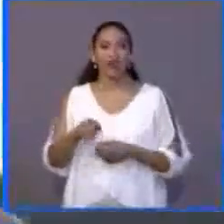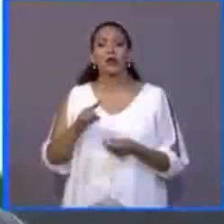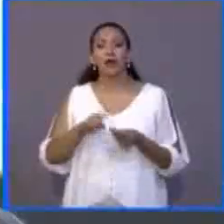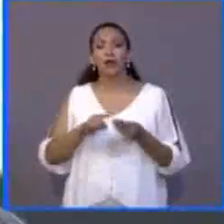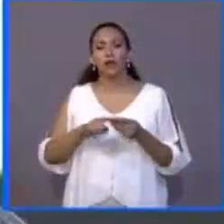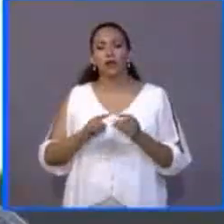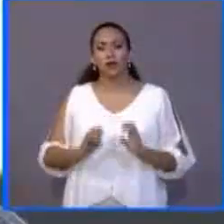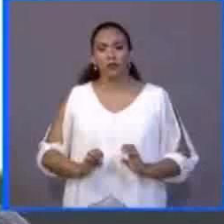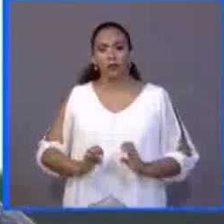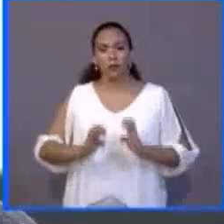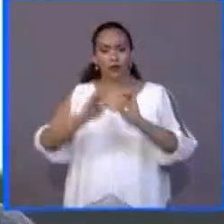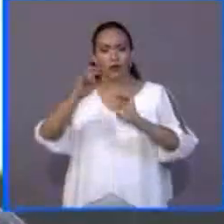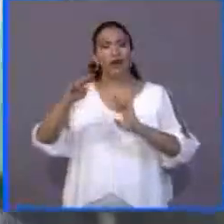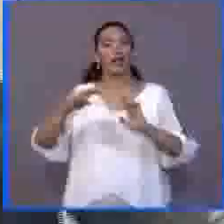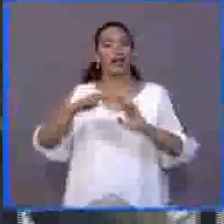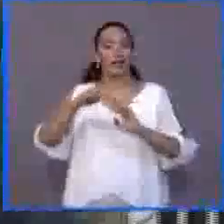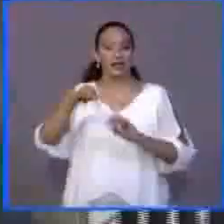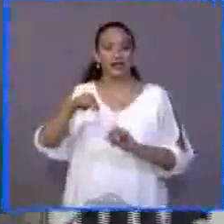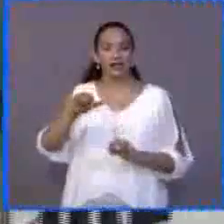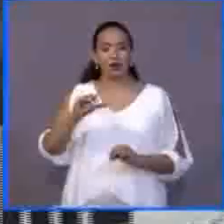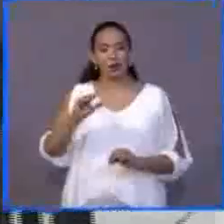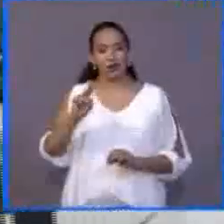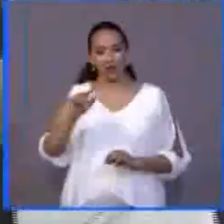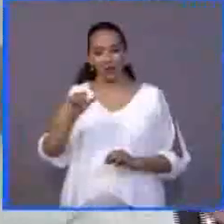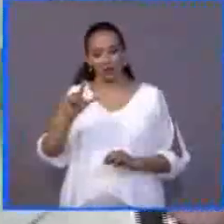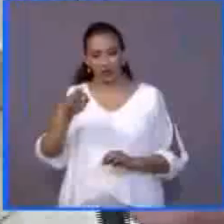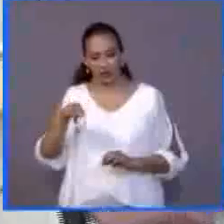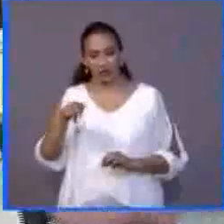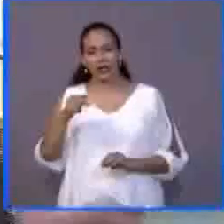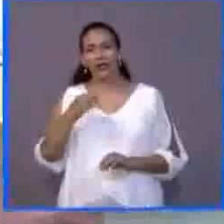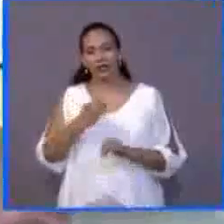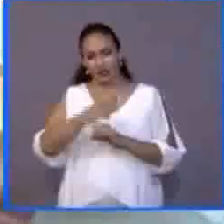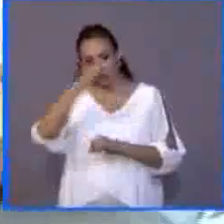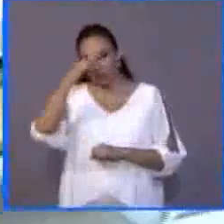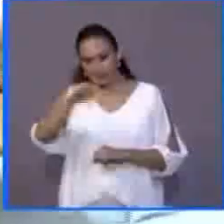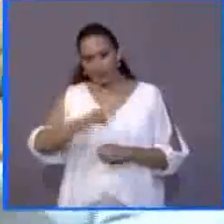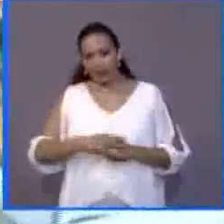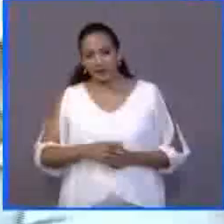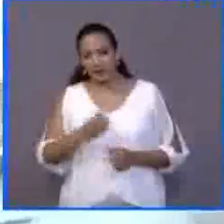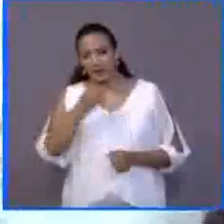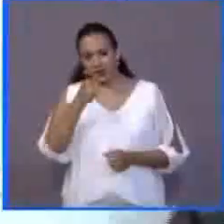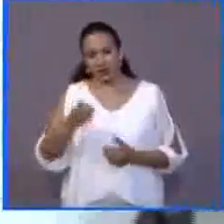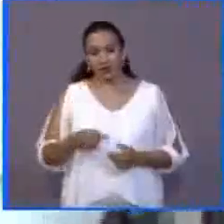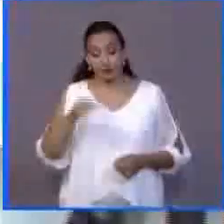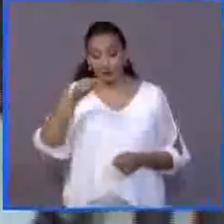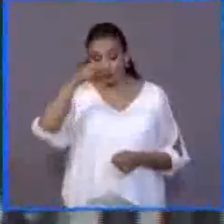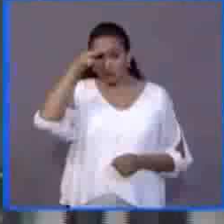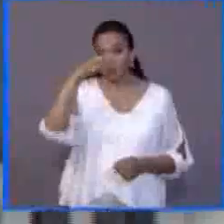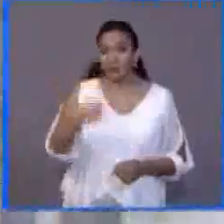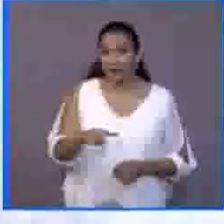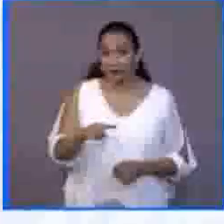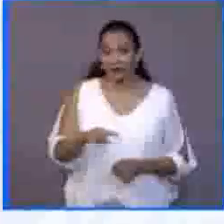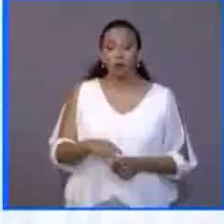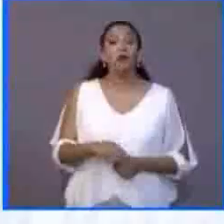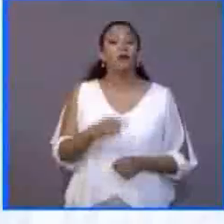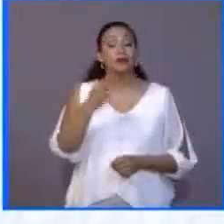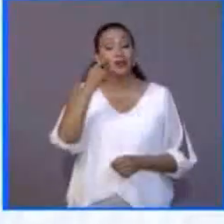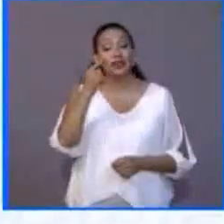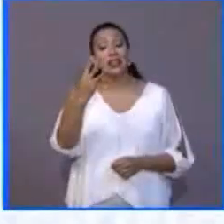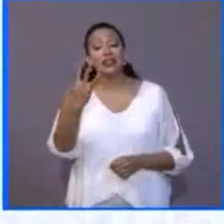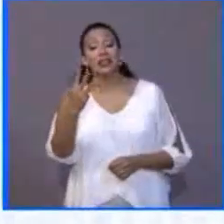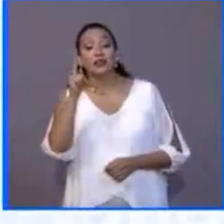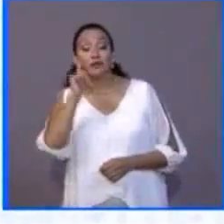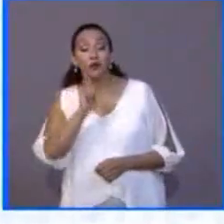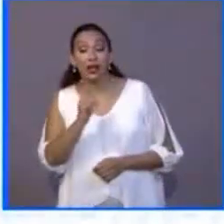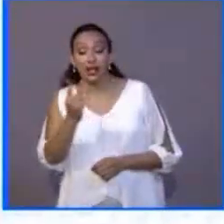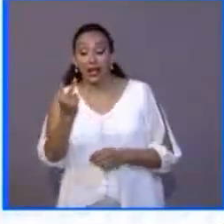de la Extensión Regional Naucalpan de la Escuela Federal de Formación Judicial, indicó que en México 2 de cada 3